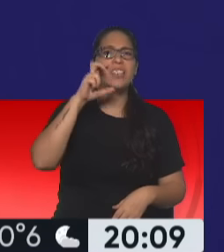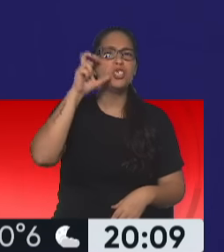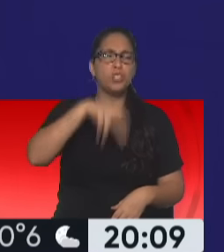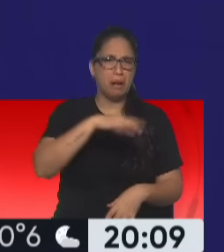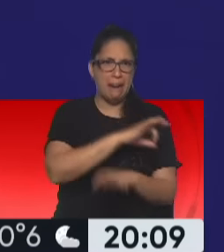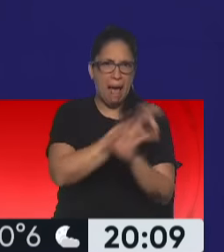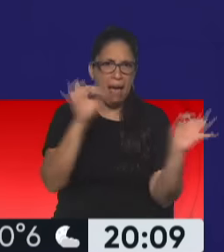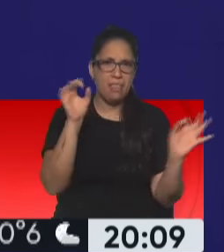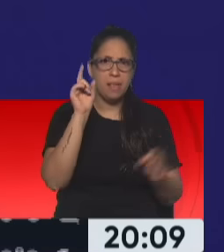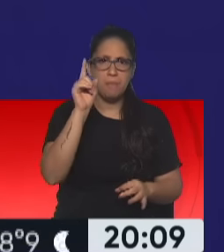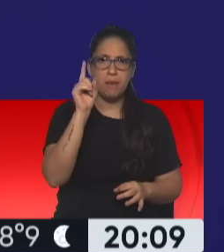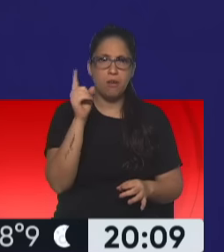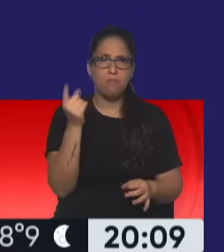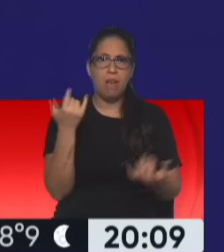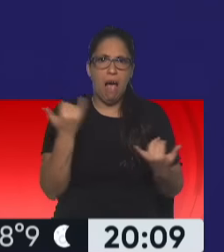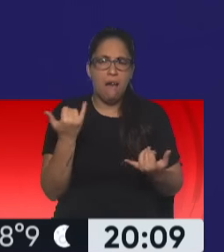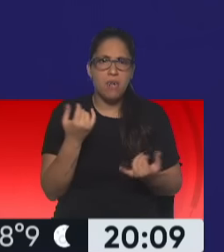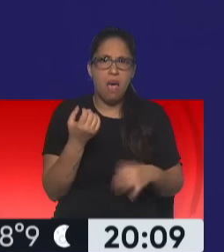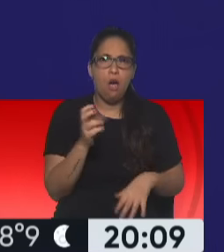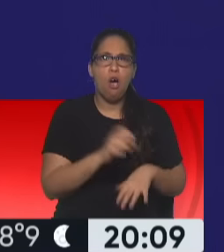sin embargo tenían patrón oro.